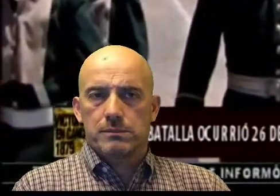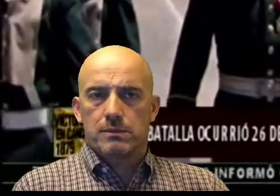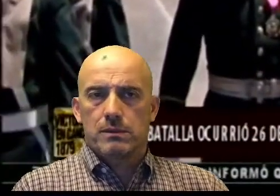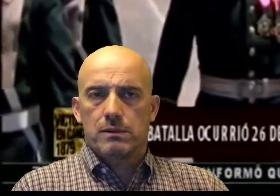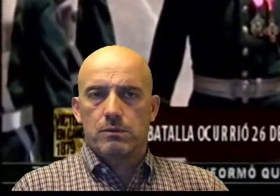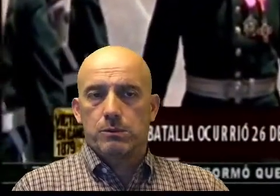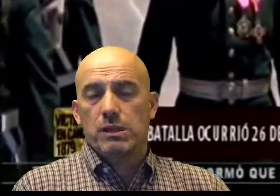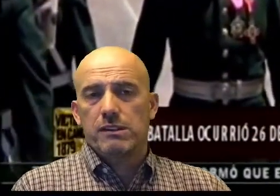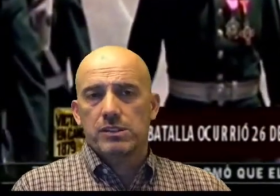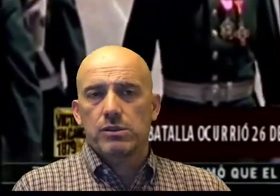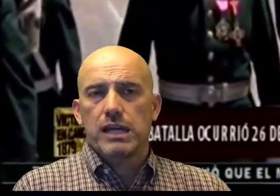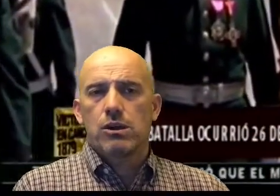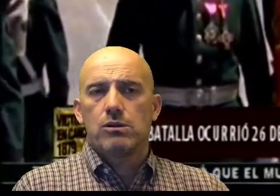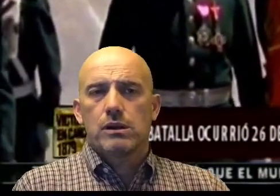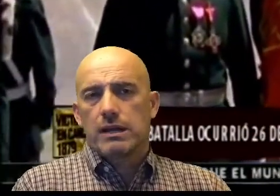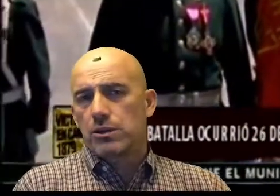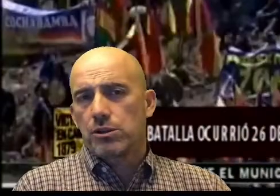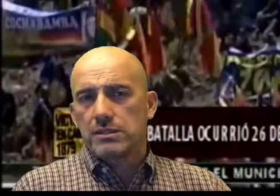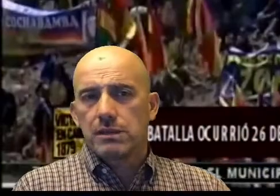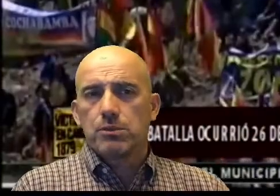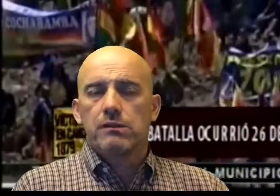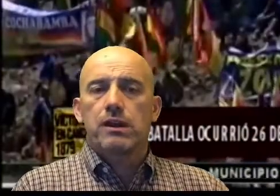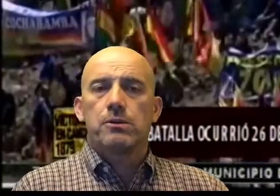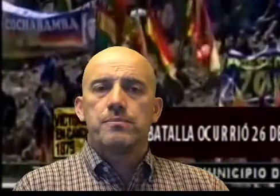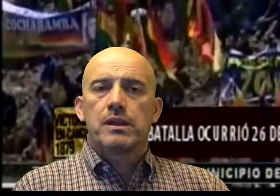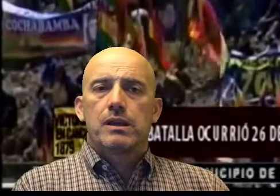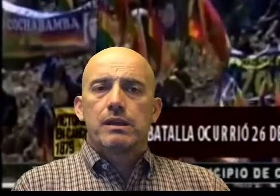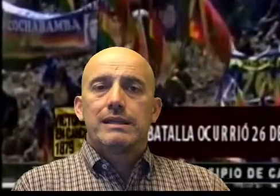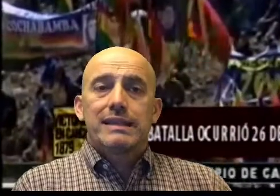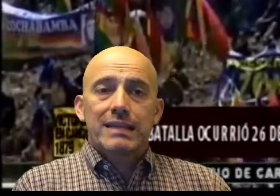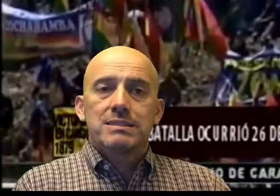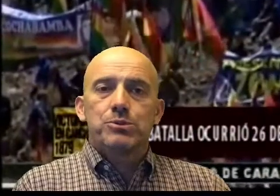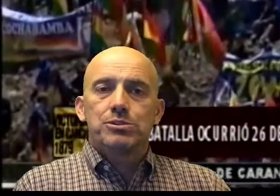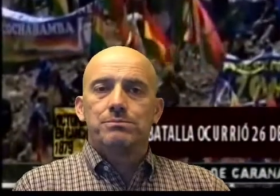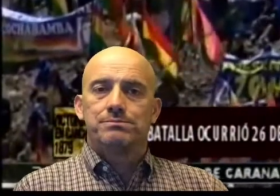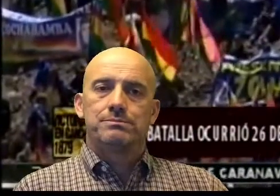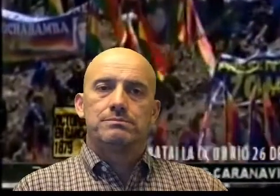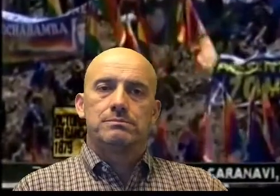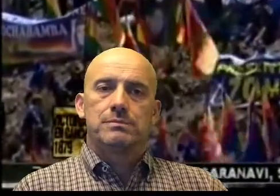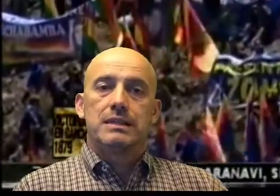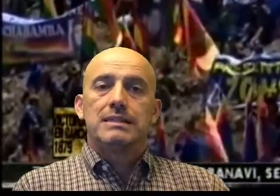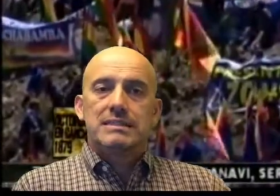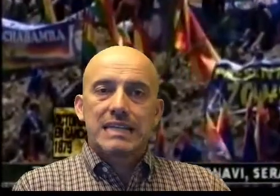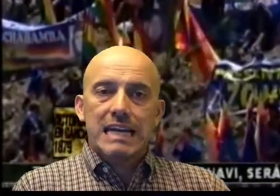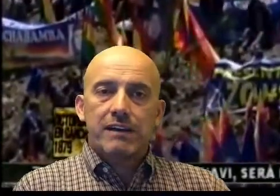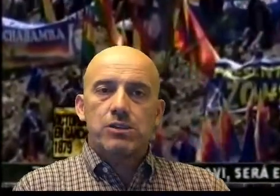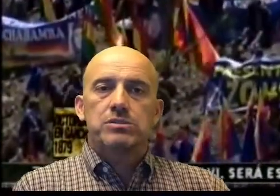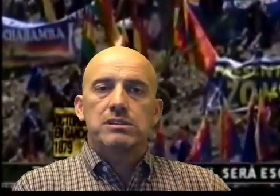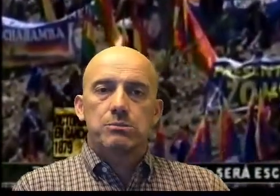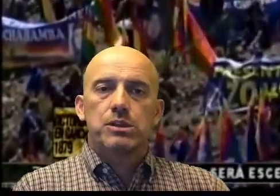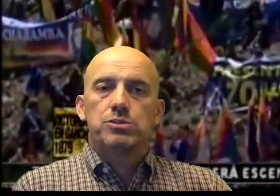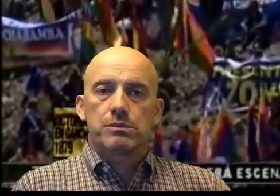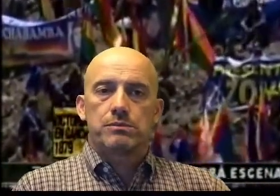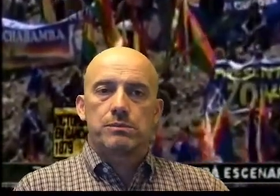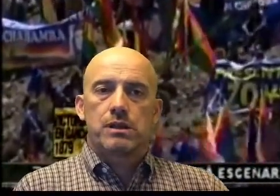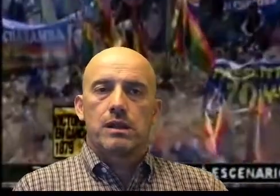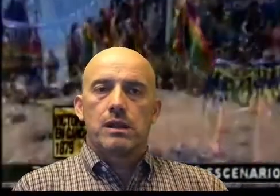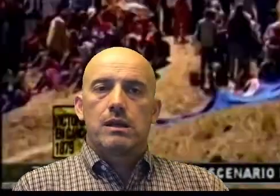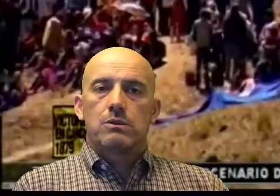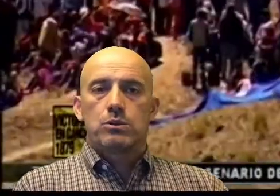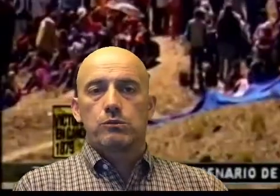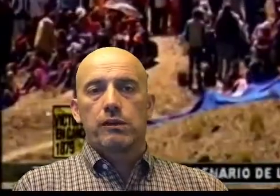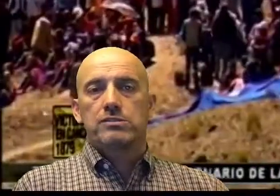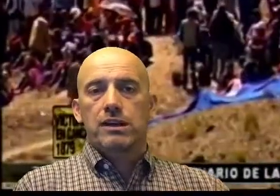superiores prácticamente soldado alredor de 100 bolivianos y se quedan sin munición sin caballos y sin municiones